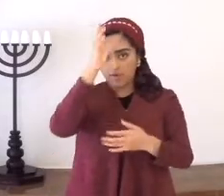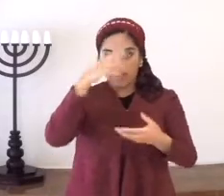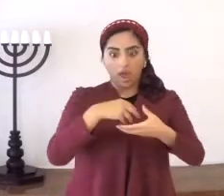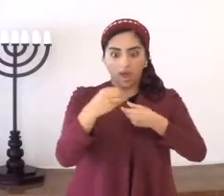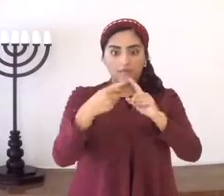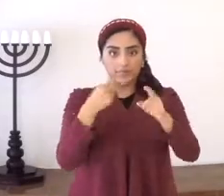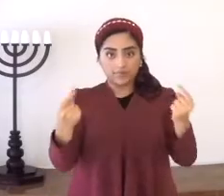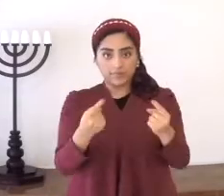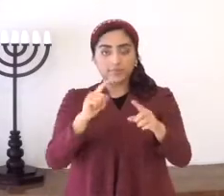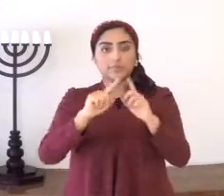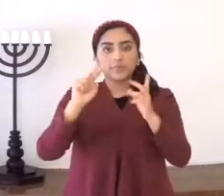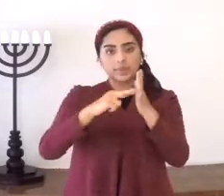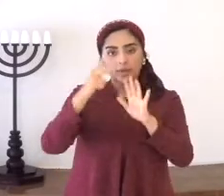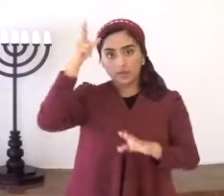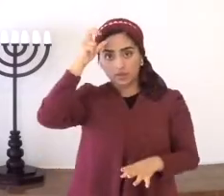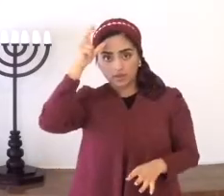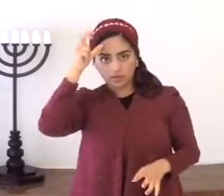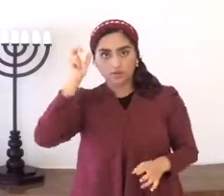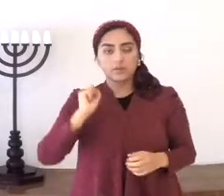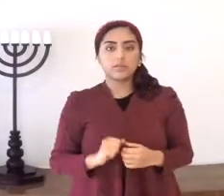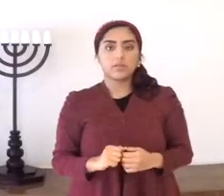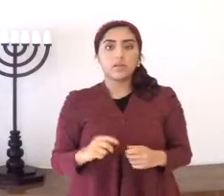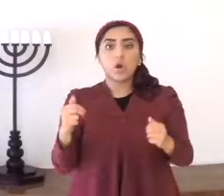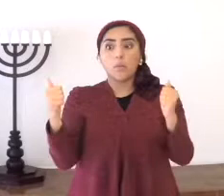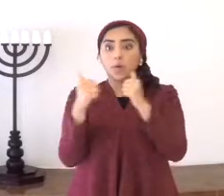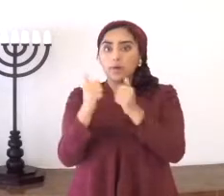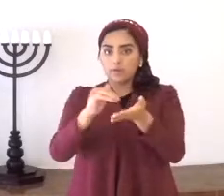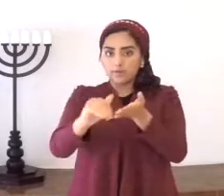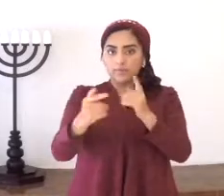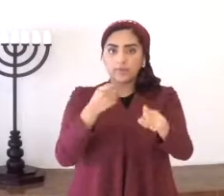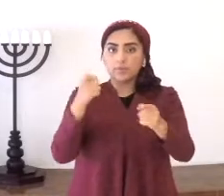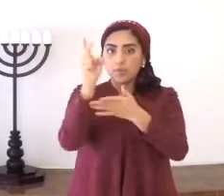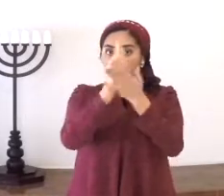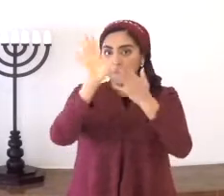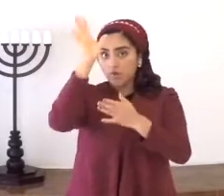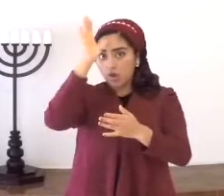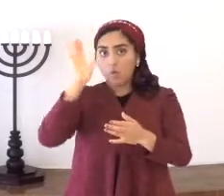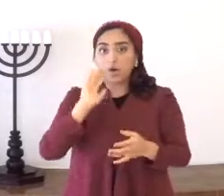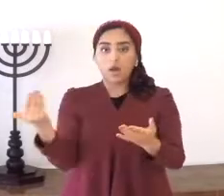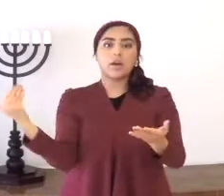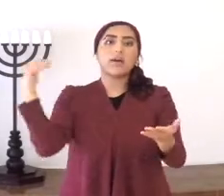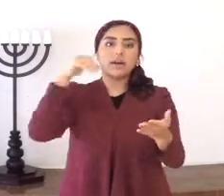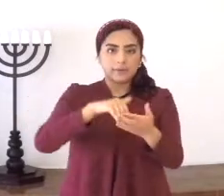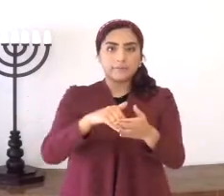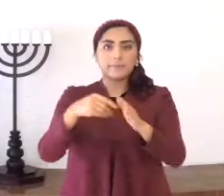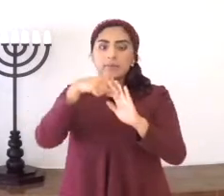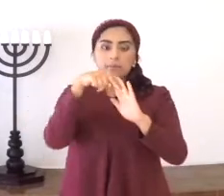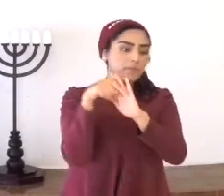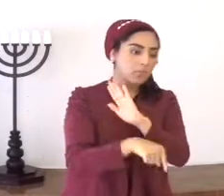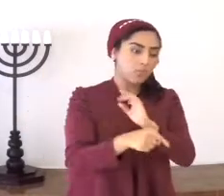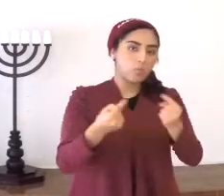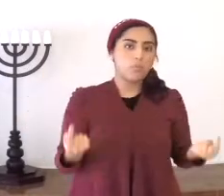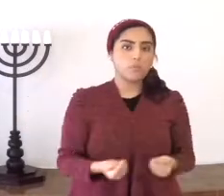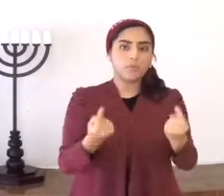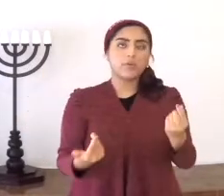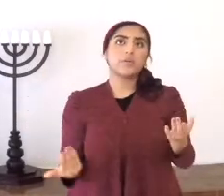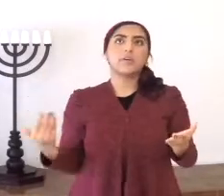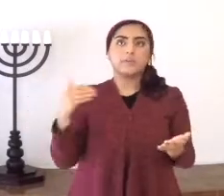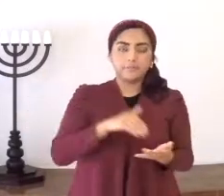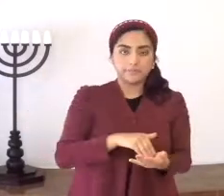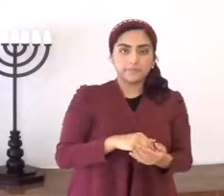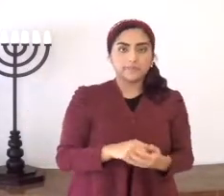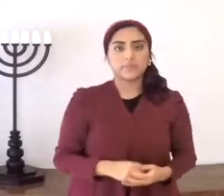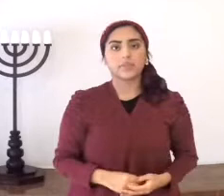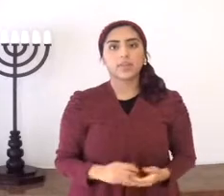de donde el Eterno lo sacó, Hasatán, Yahshua HaMashiach le reprenda, con permiso del Eterno, lo va a volver a refundir